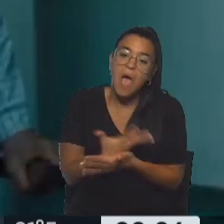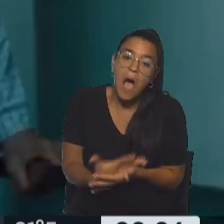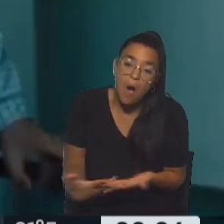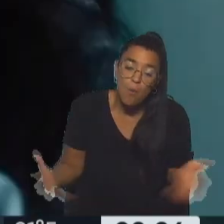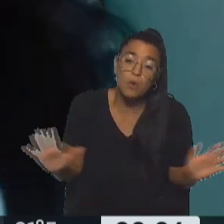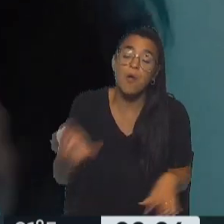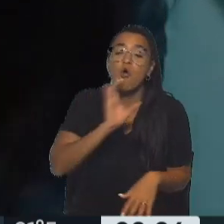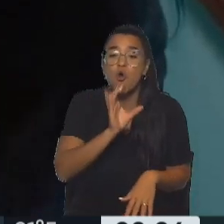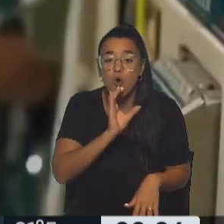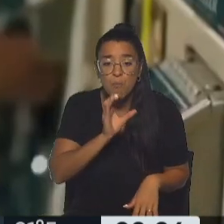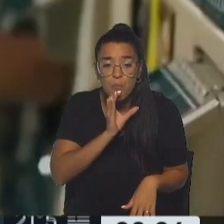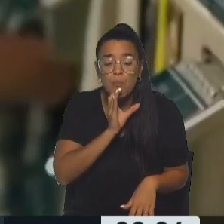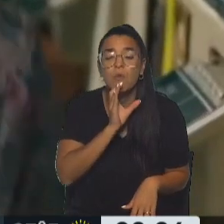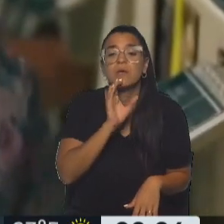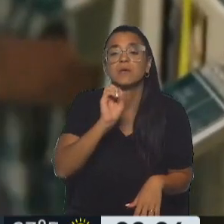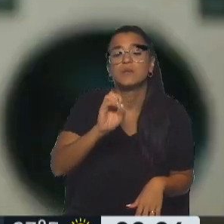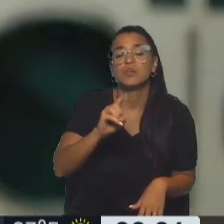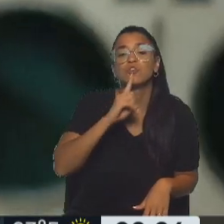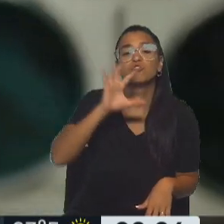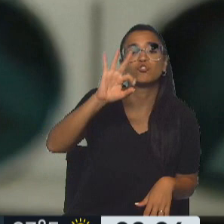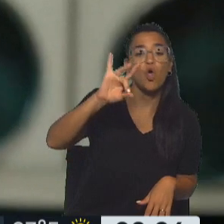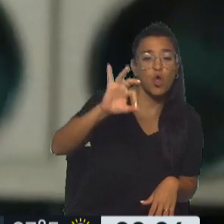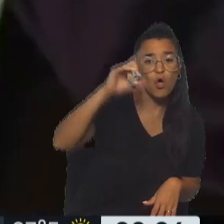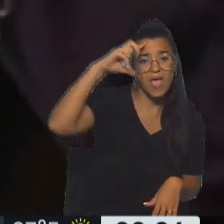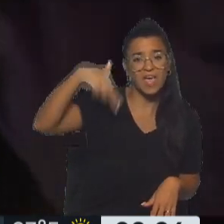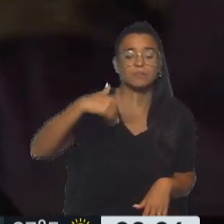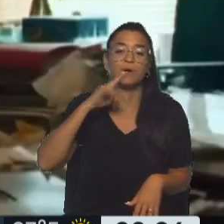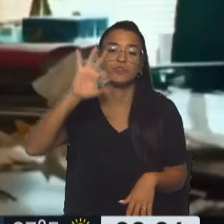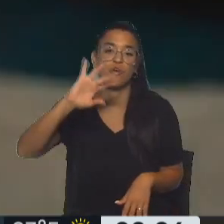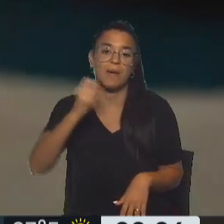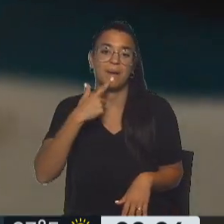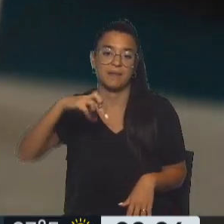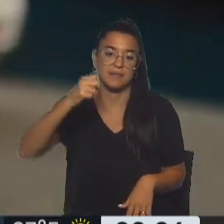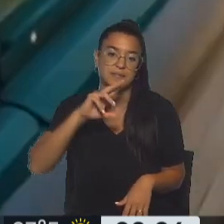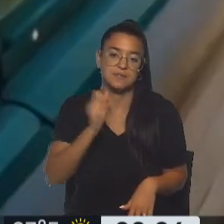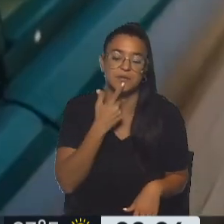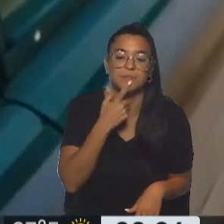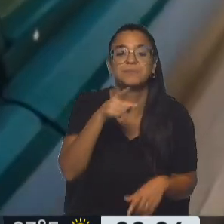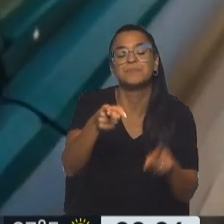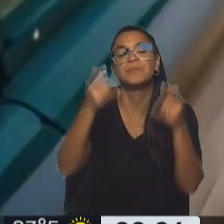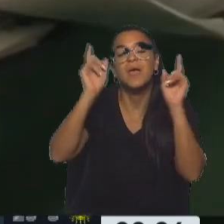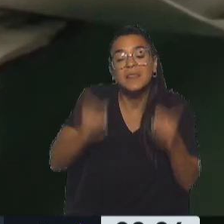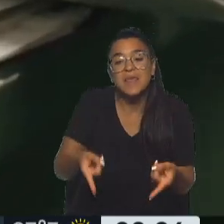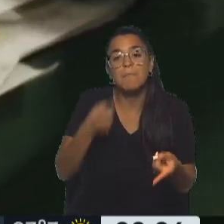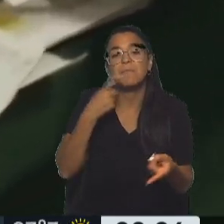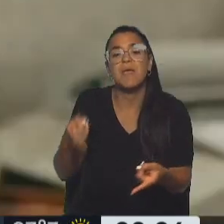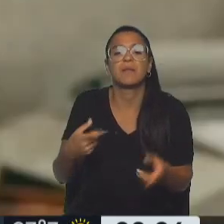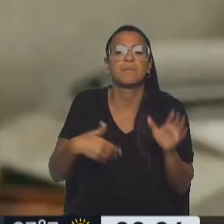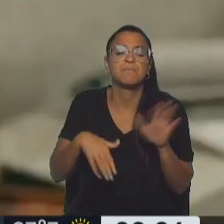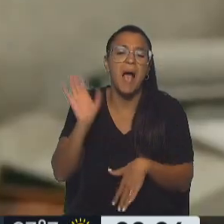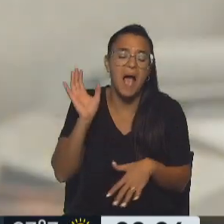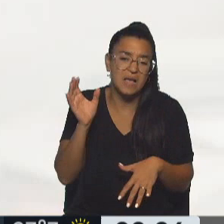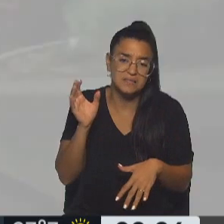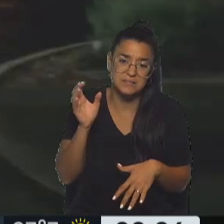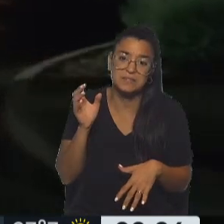es una comedia, se llama Todo en todas partes al mismo tiempo. También llega como la más fuerte junto